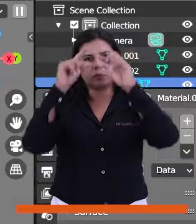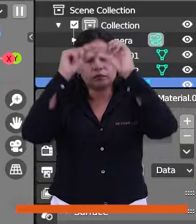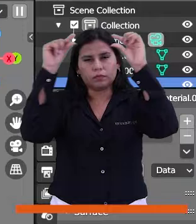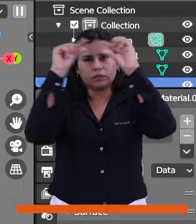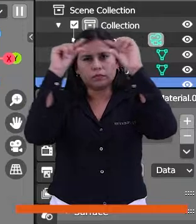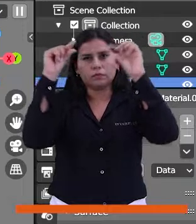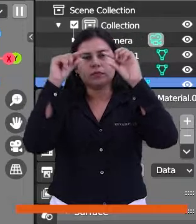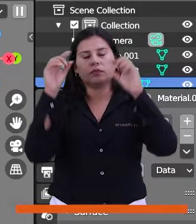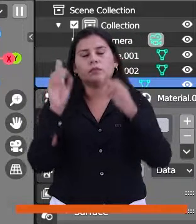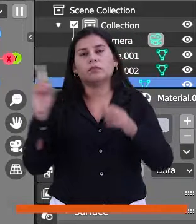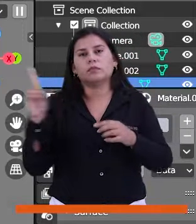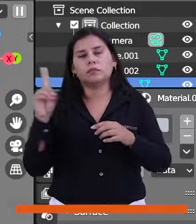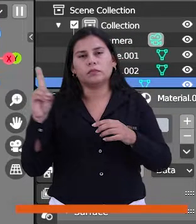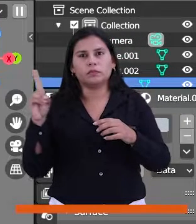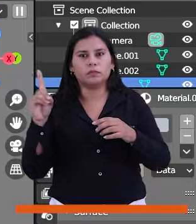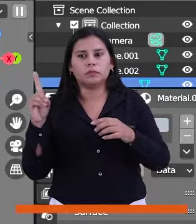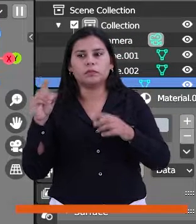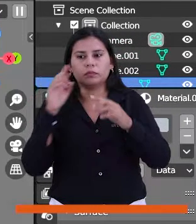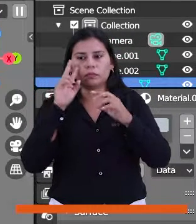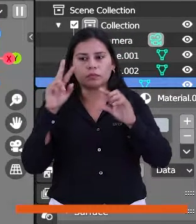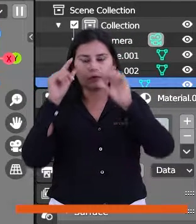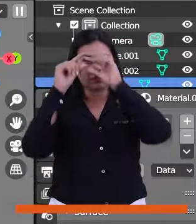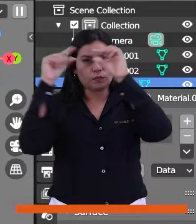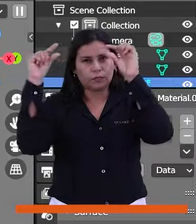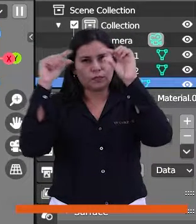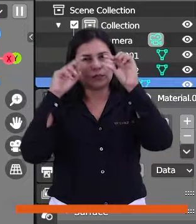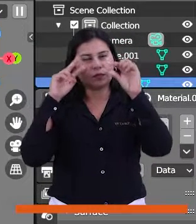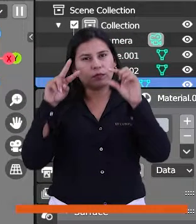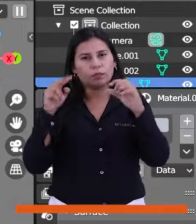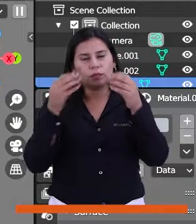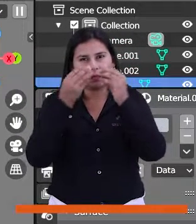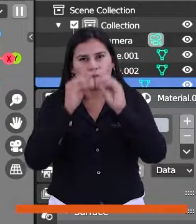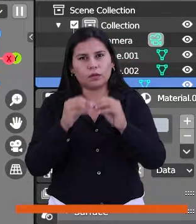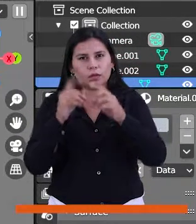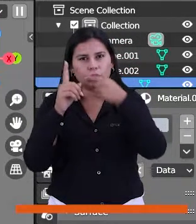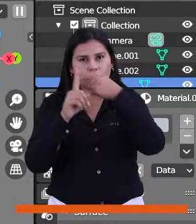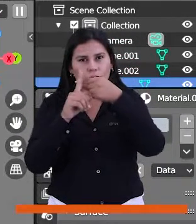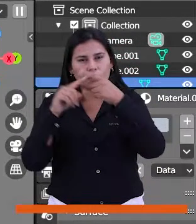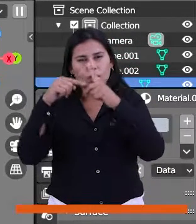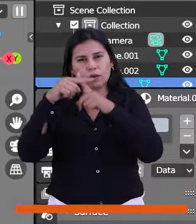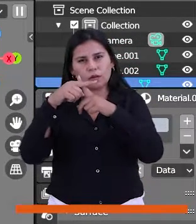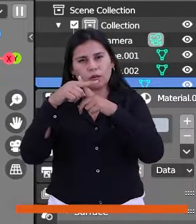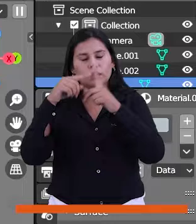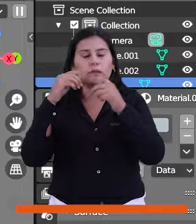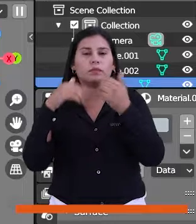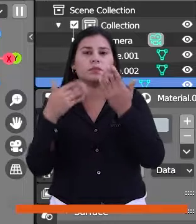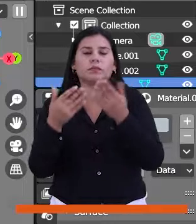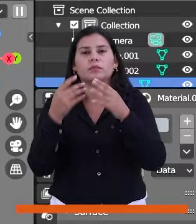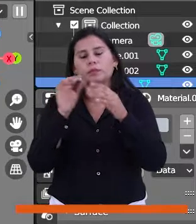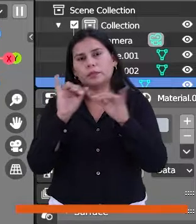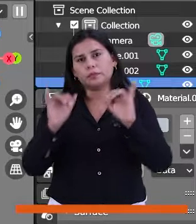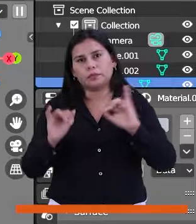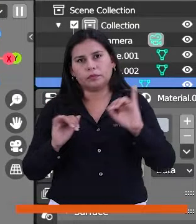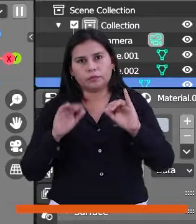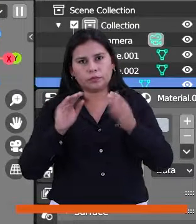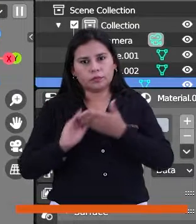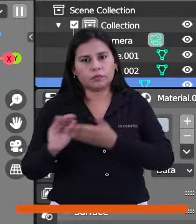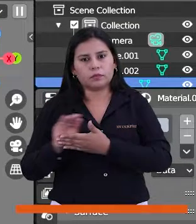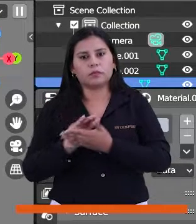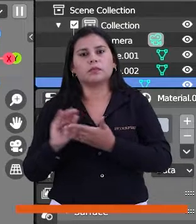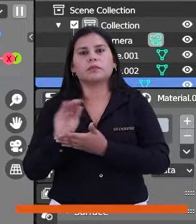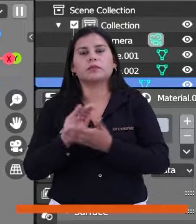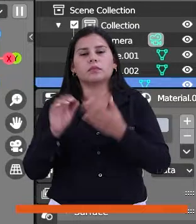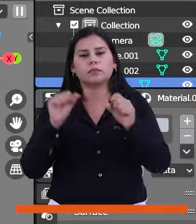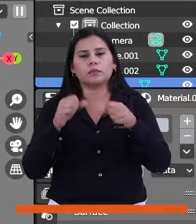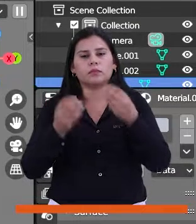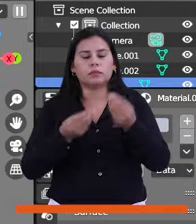de la parte superior derecha. Ahí alcanzamos a observar que se hace como una forma de una cruz. Presiono el botón izquierdo del mouse,